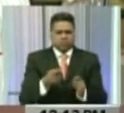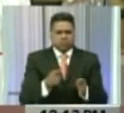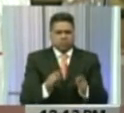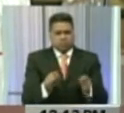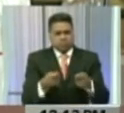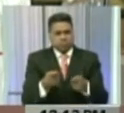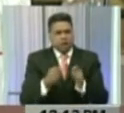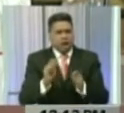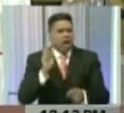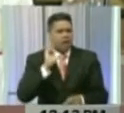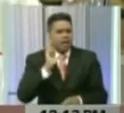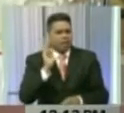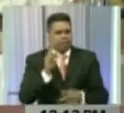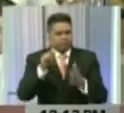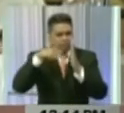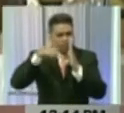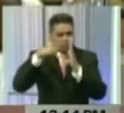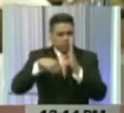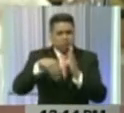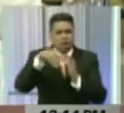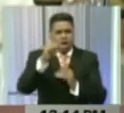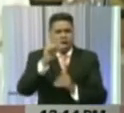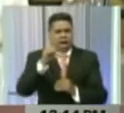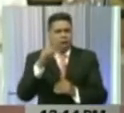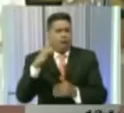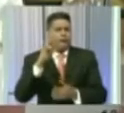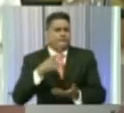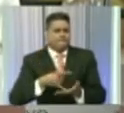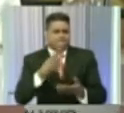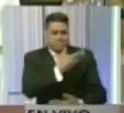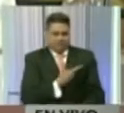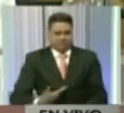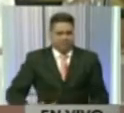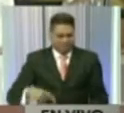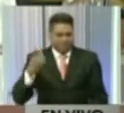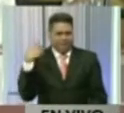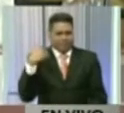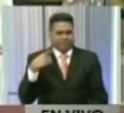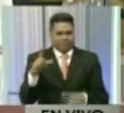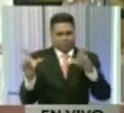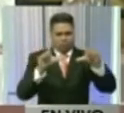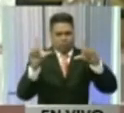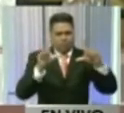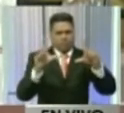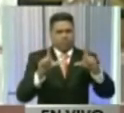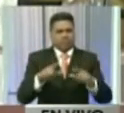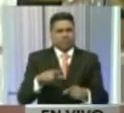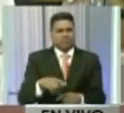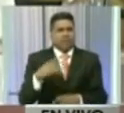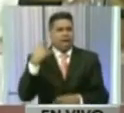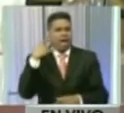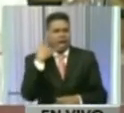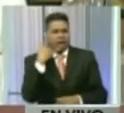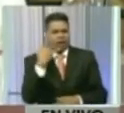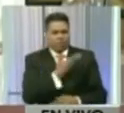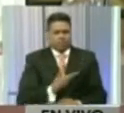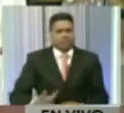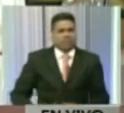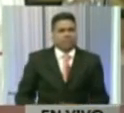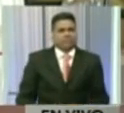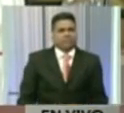lo que dijo el compatriota ministro, que hoy no está con nosotros, se cumplió. Nos